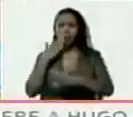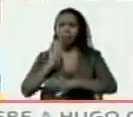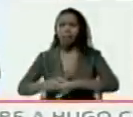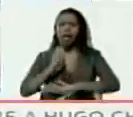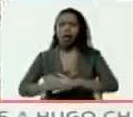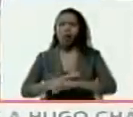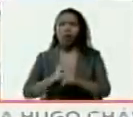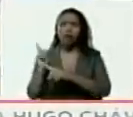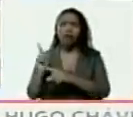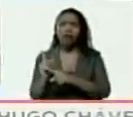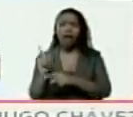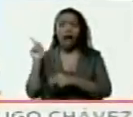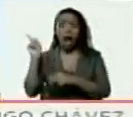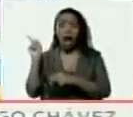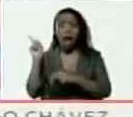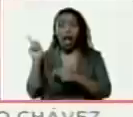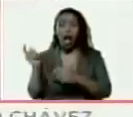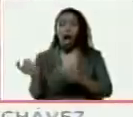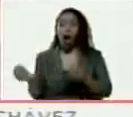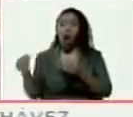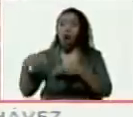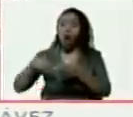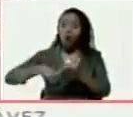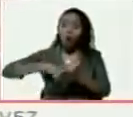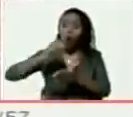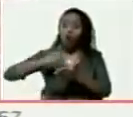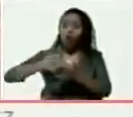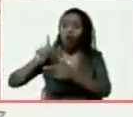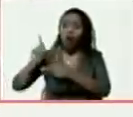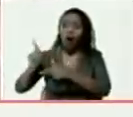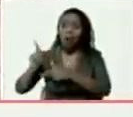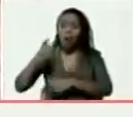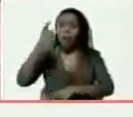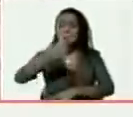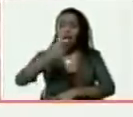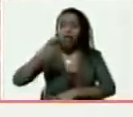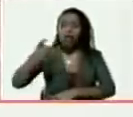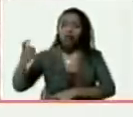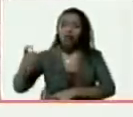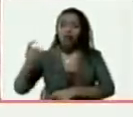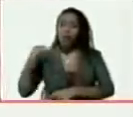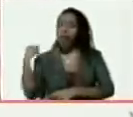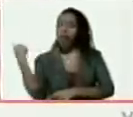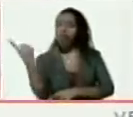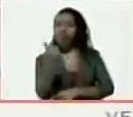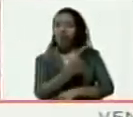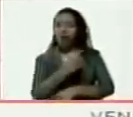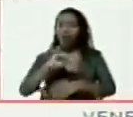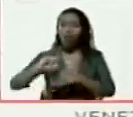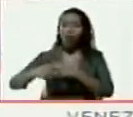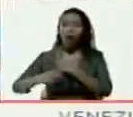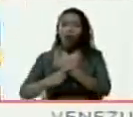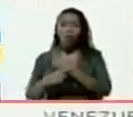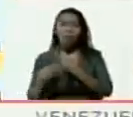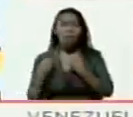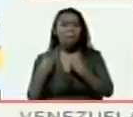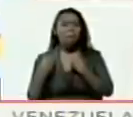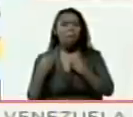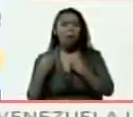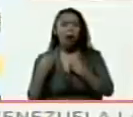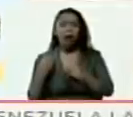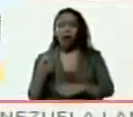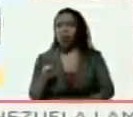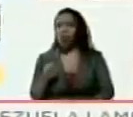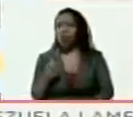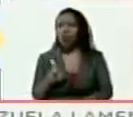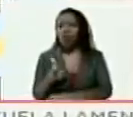fue contratado por personajes del entorno de Juan Guaidó para que esgrimiera